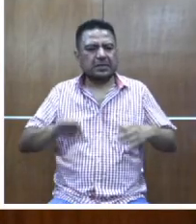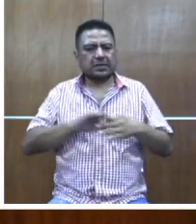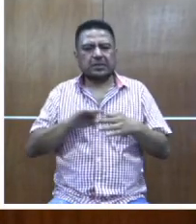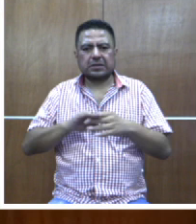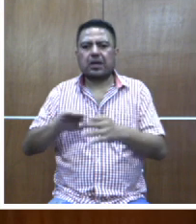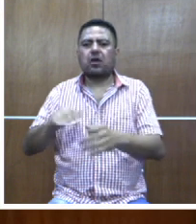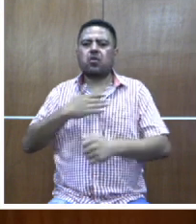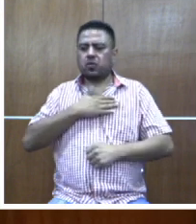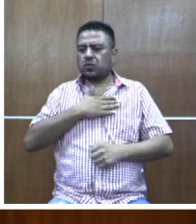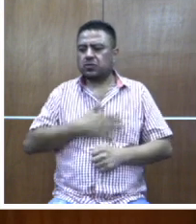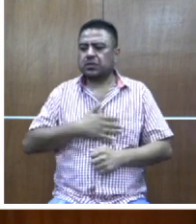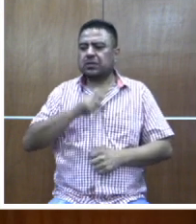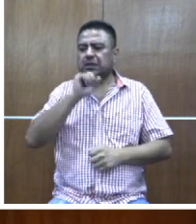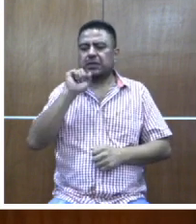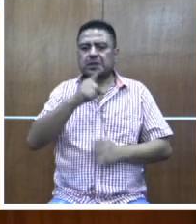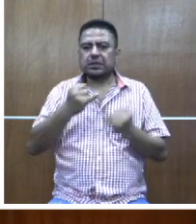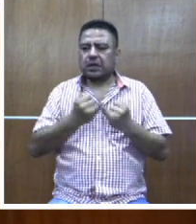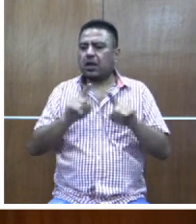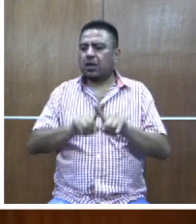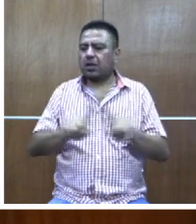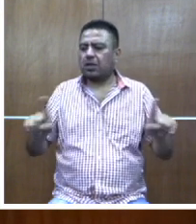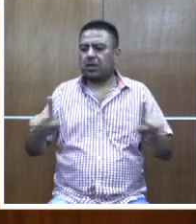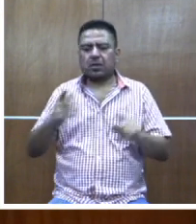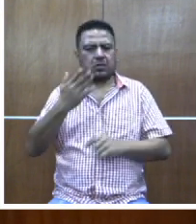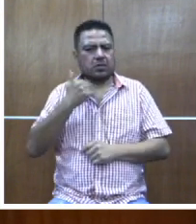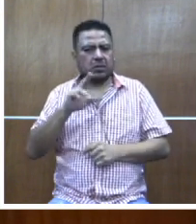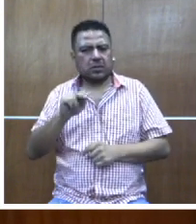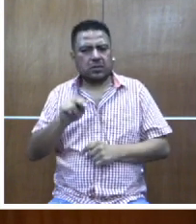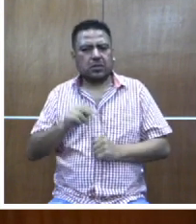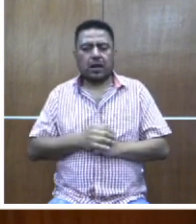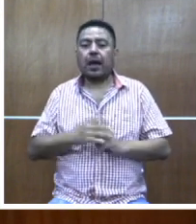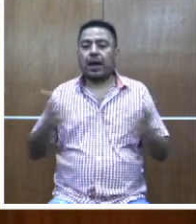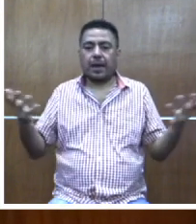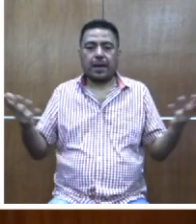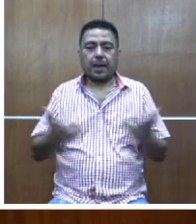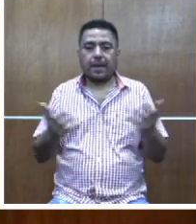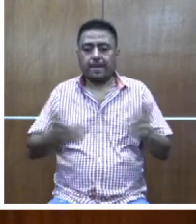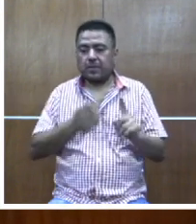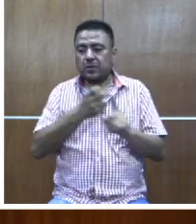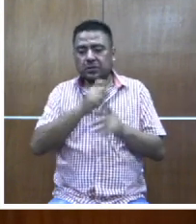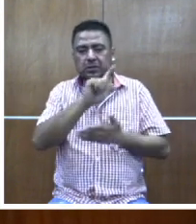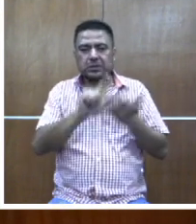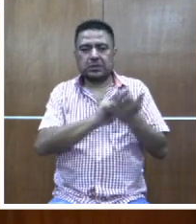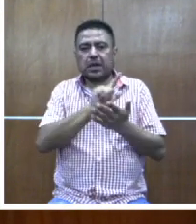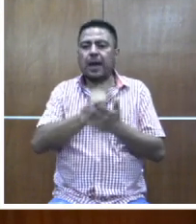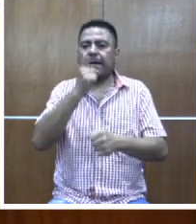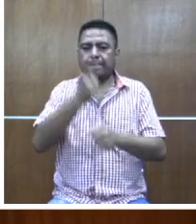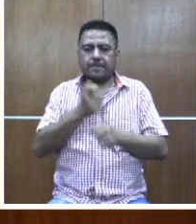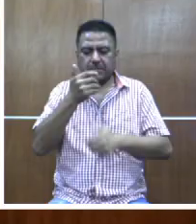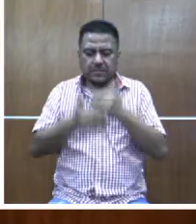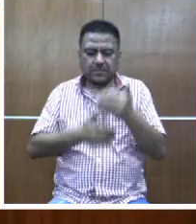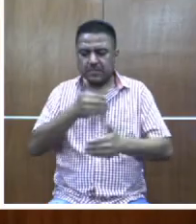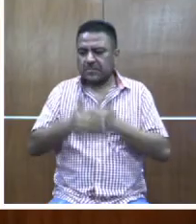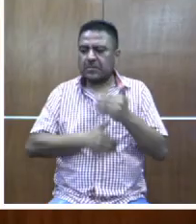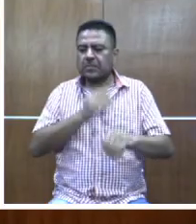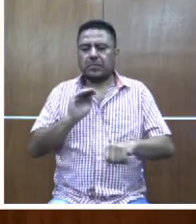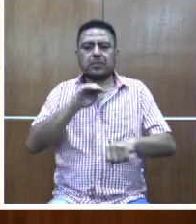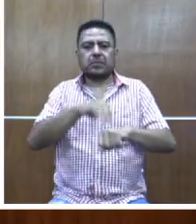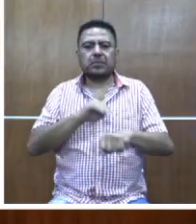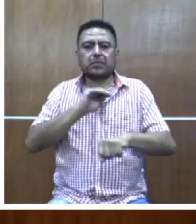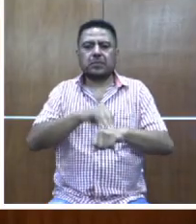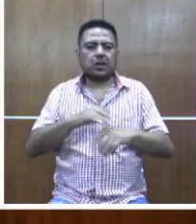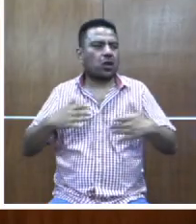y justicia sin distinciones. Hagamos de esta iniciativa el primer paso para reconstruir